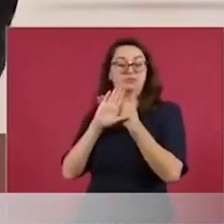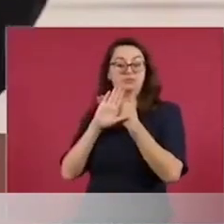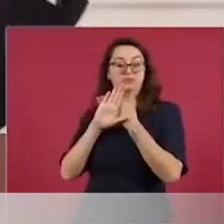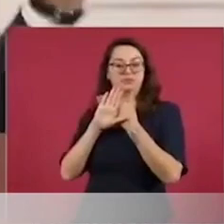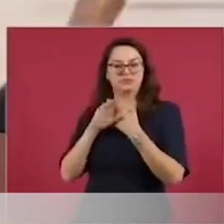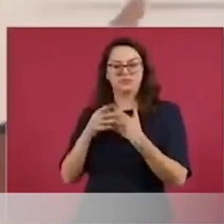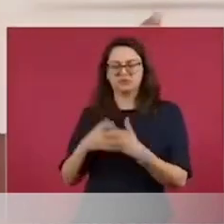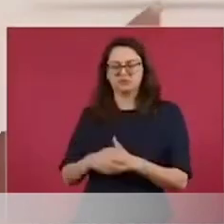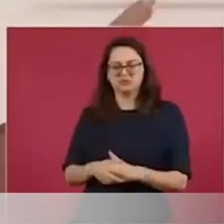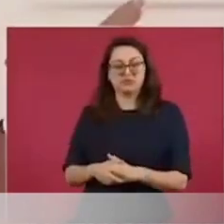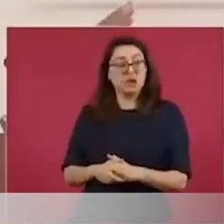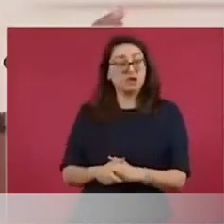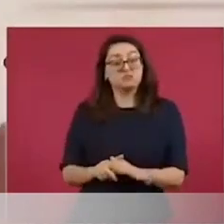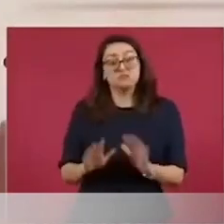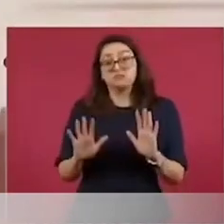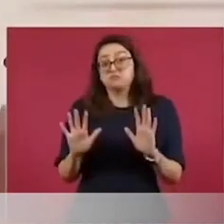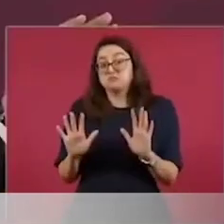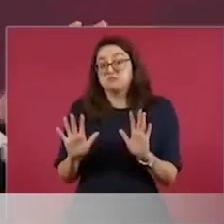estaban todos los medios,